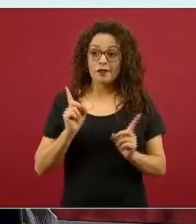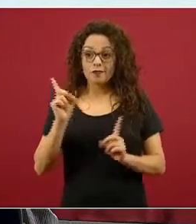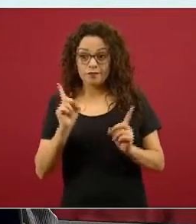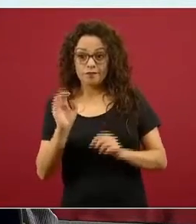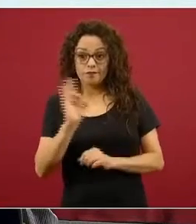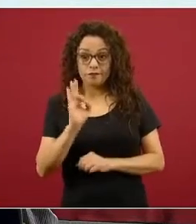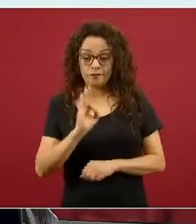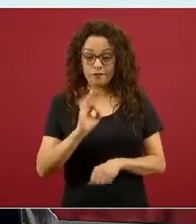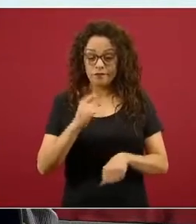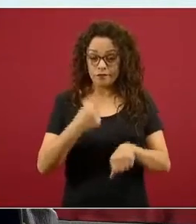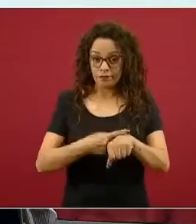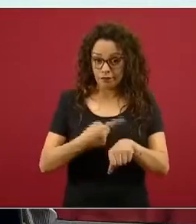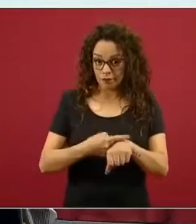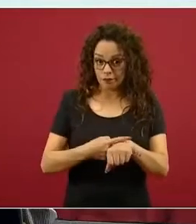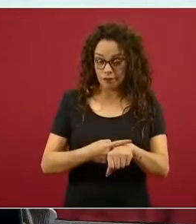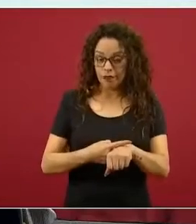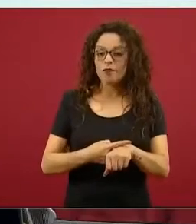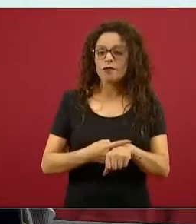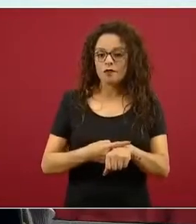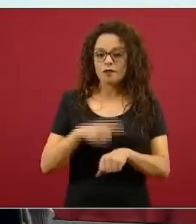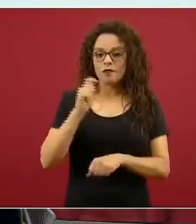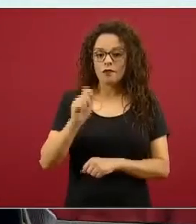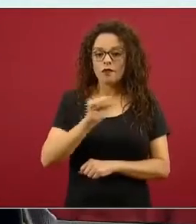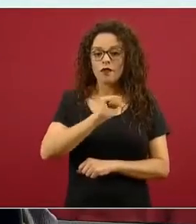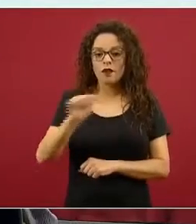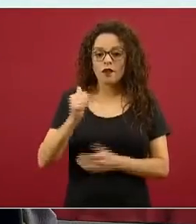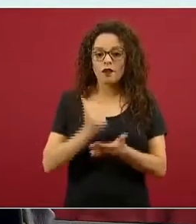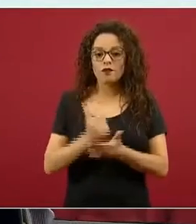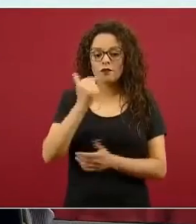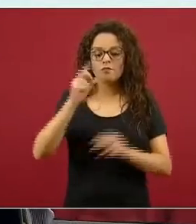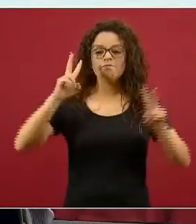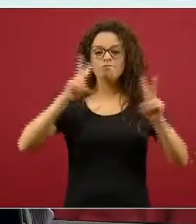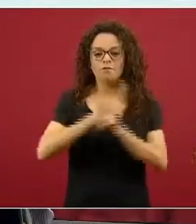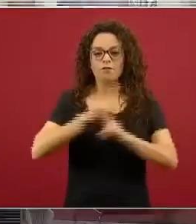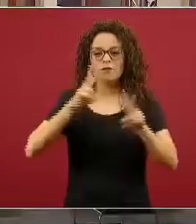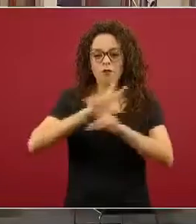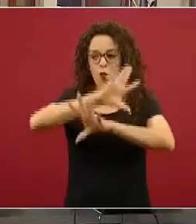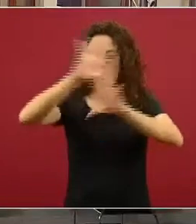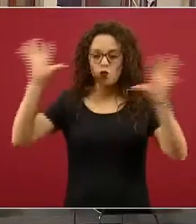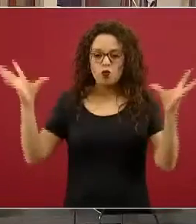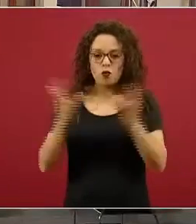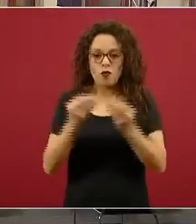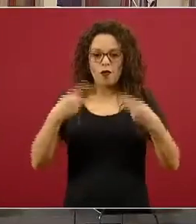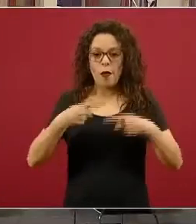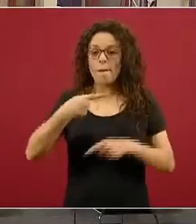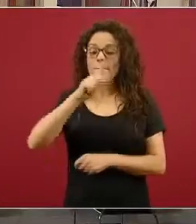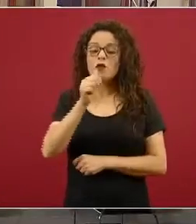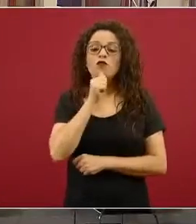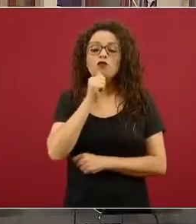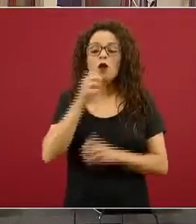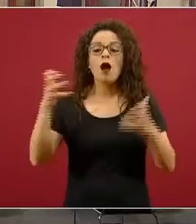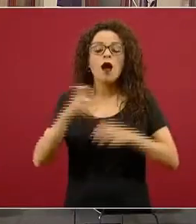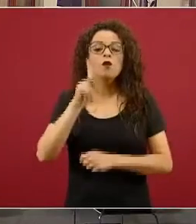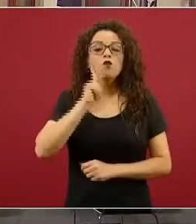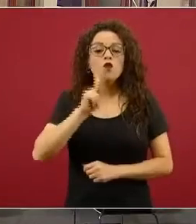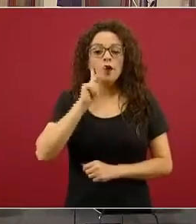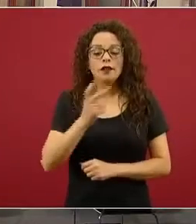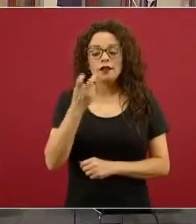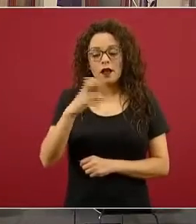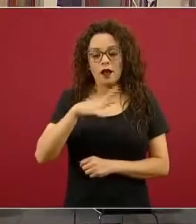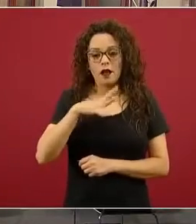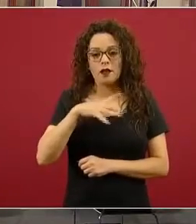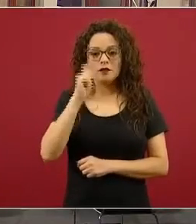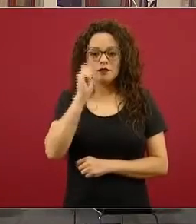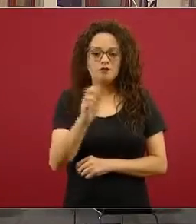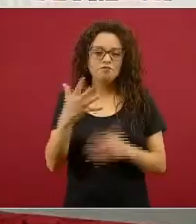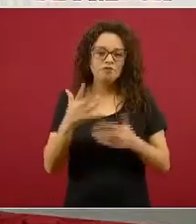infección respiratoria aguda, están contemplados en el total de las personas, pero no se les tomó muestra. Esto refleja un poquito más